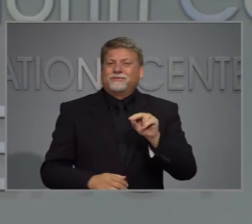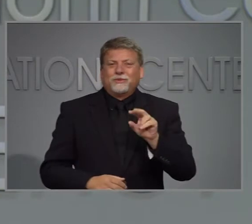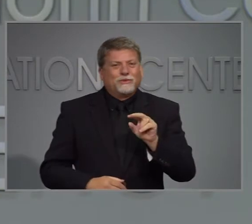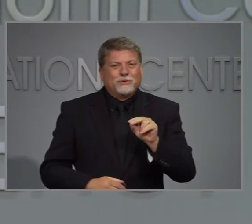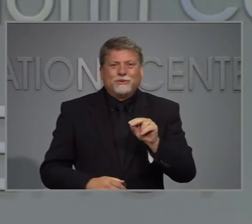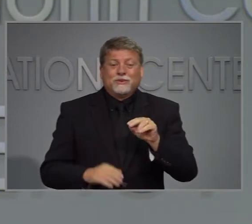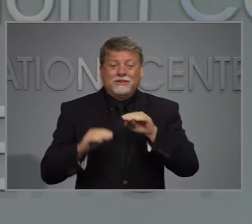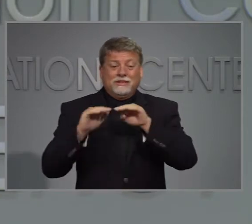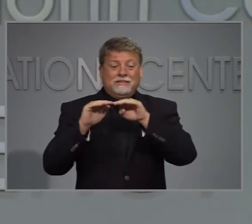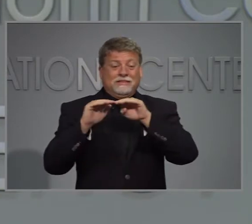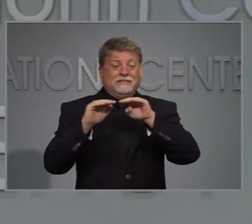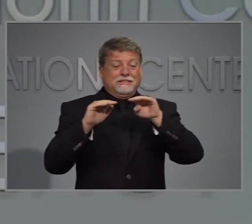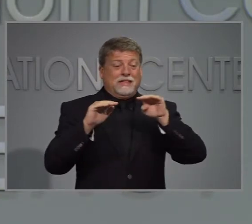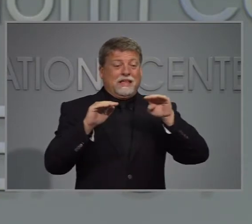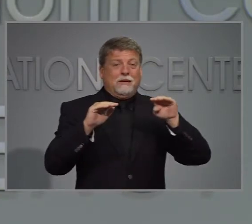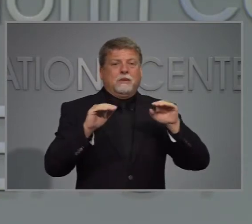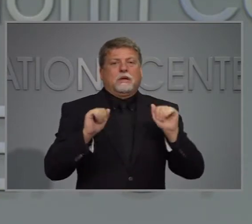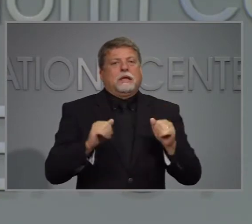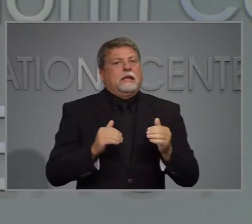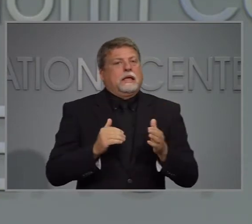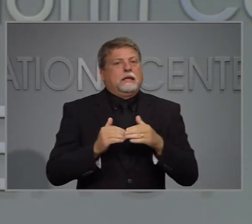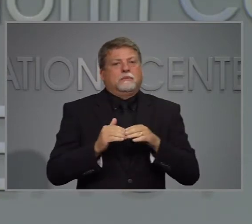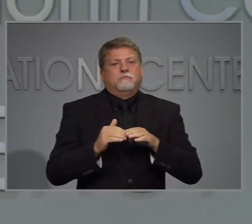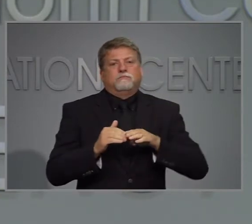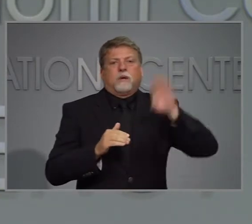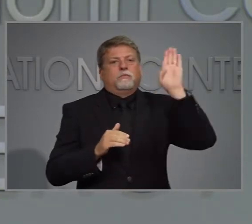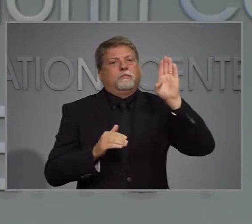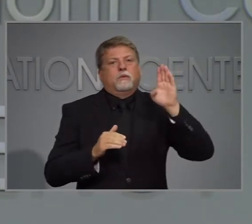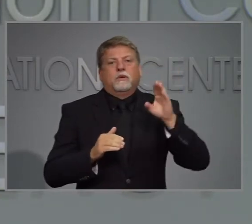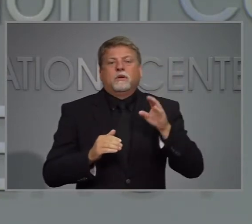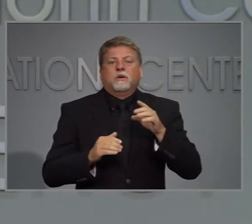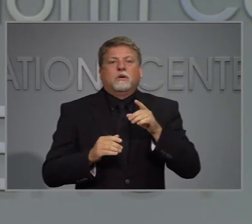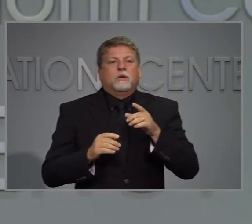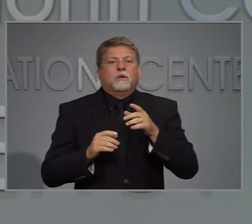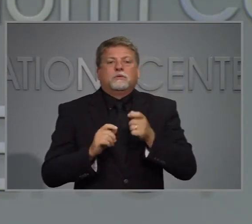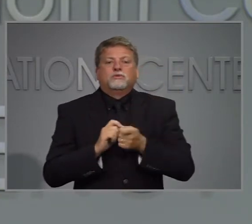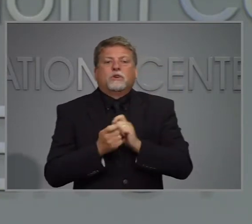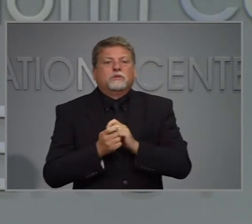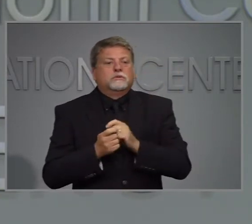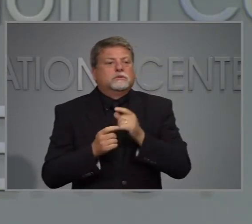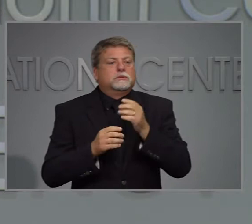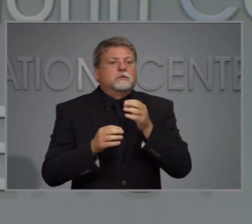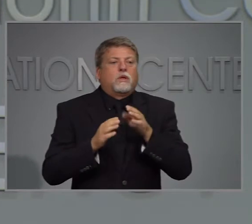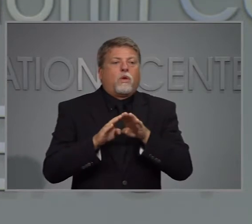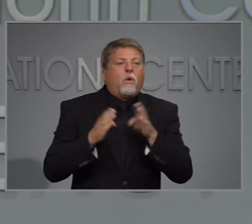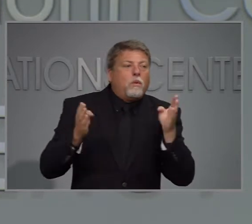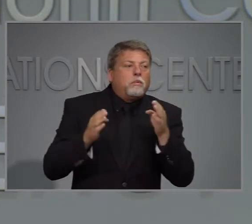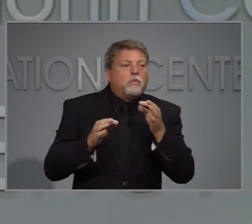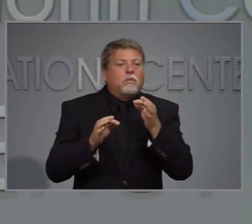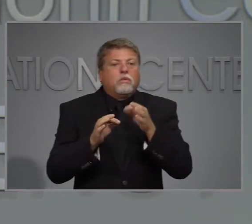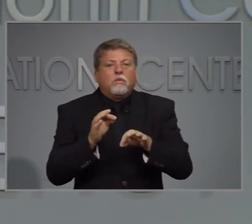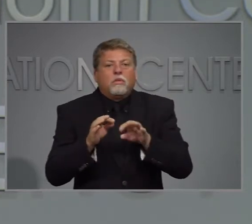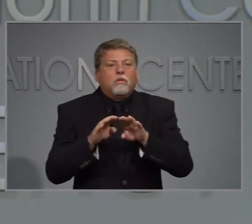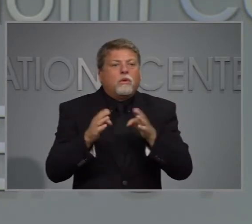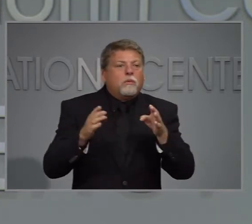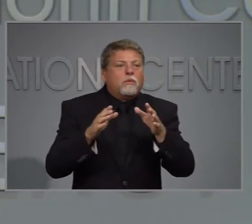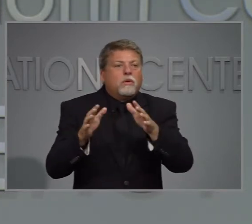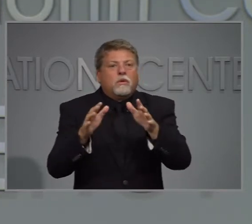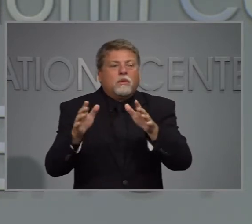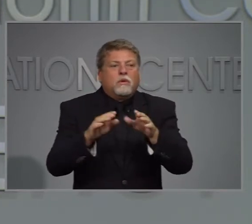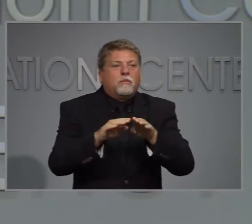frágil y estas tendencias pueden cambiar rápidamente si no prestamos atención. No hace falta ver los hospitales en otros estados que